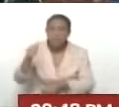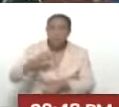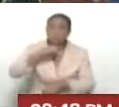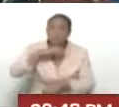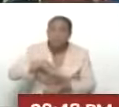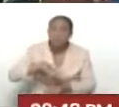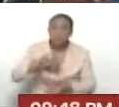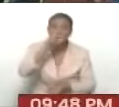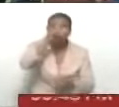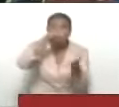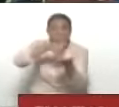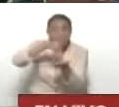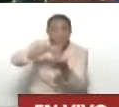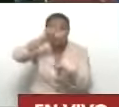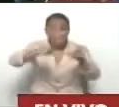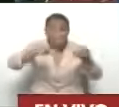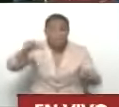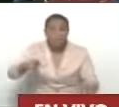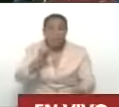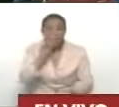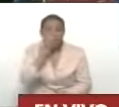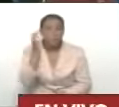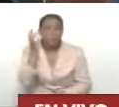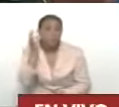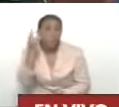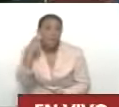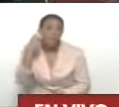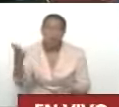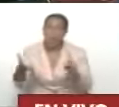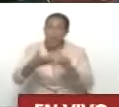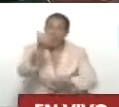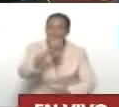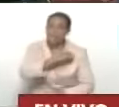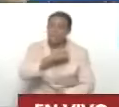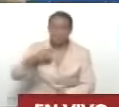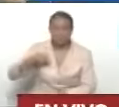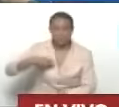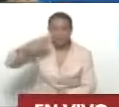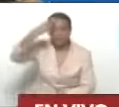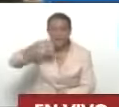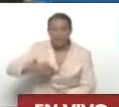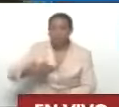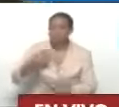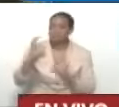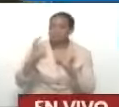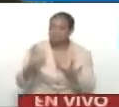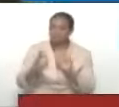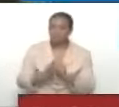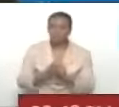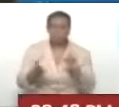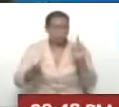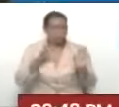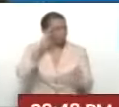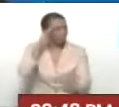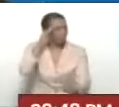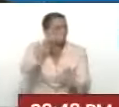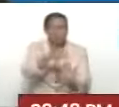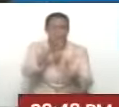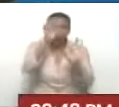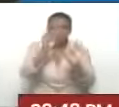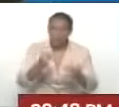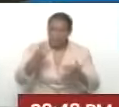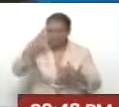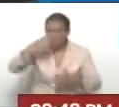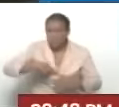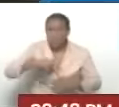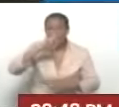cada participante está llena de logro de la revolución bolivariana, superación de los